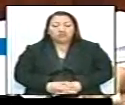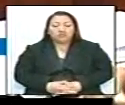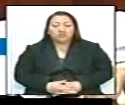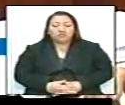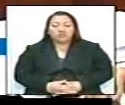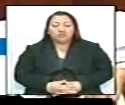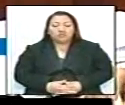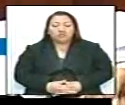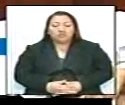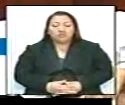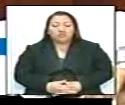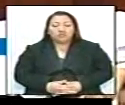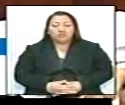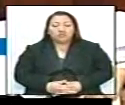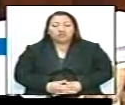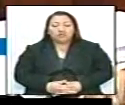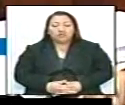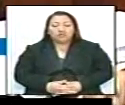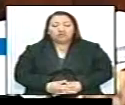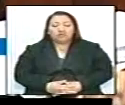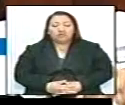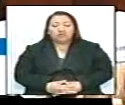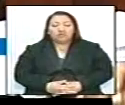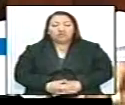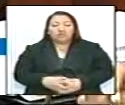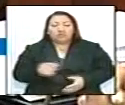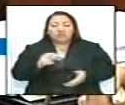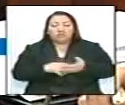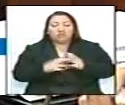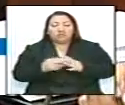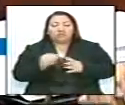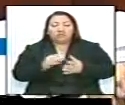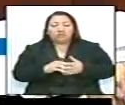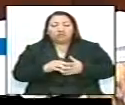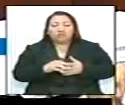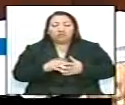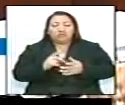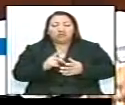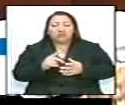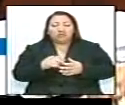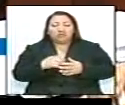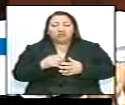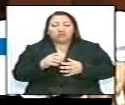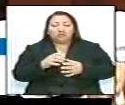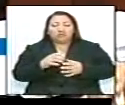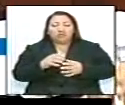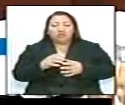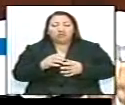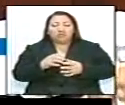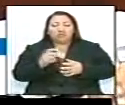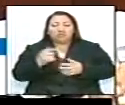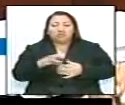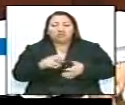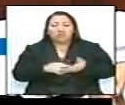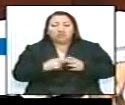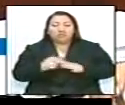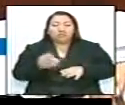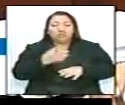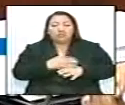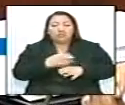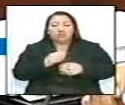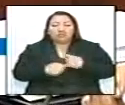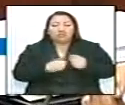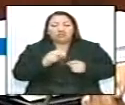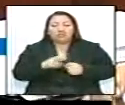Entonces, acá, señor, lo que pues, se puede aplicar, se aplica, doctor Ticona. Lo que no se puede aplicar, no se aplica. Ya se hizo el año